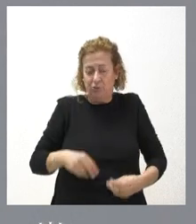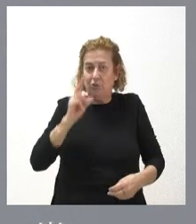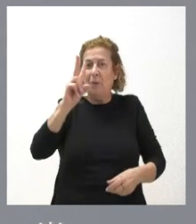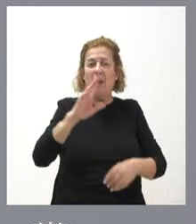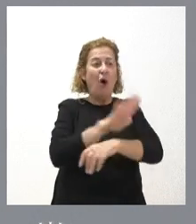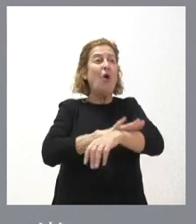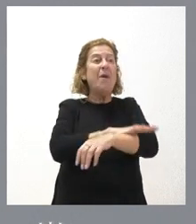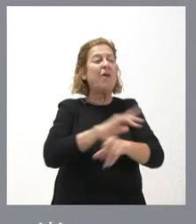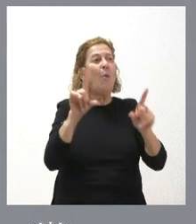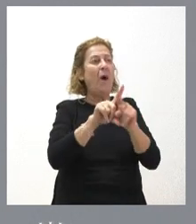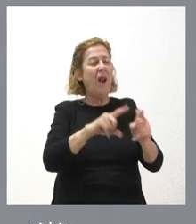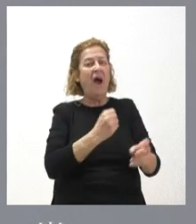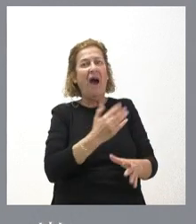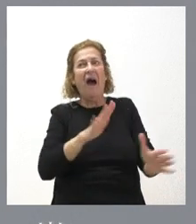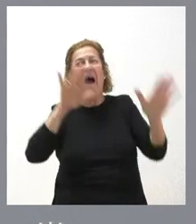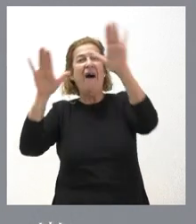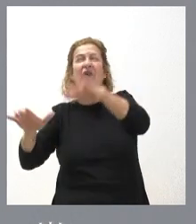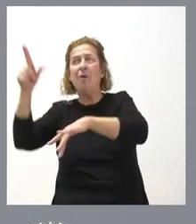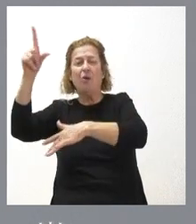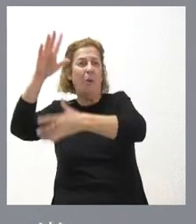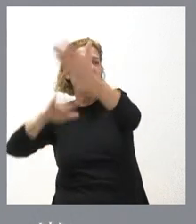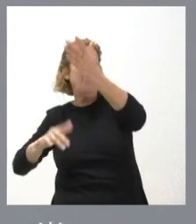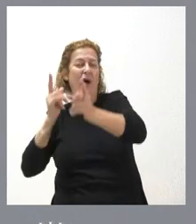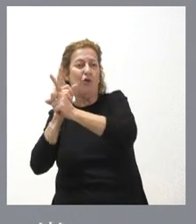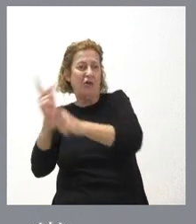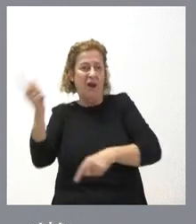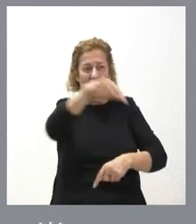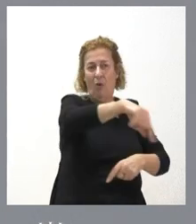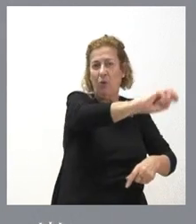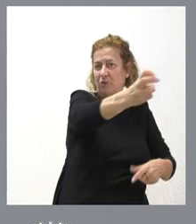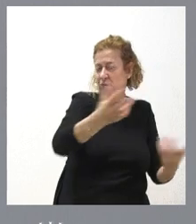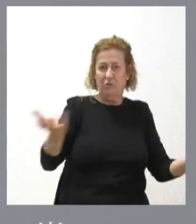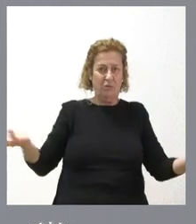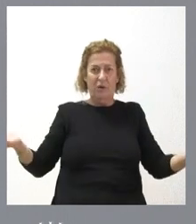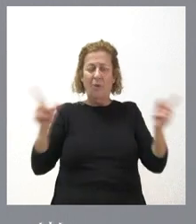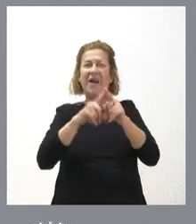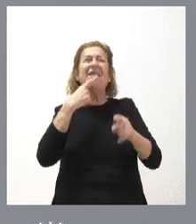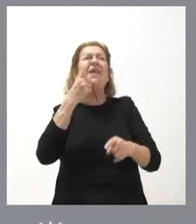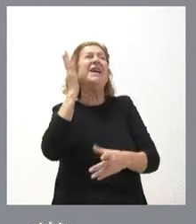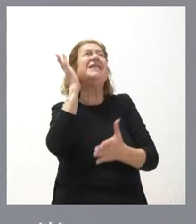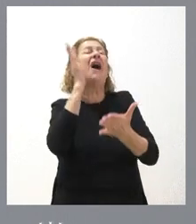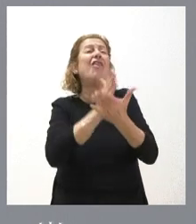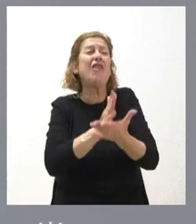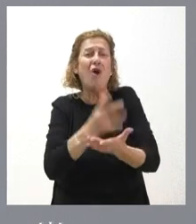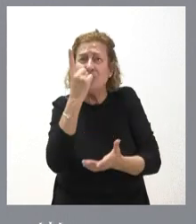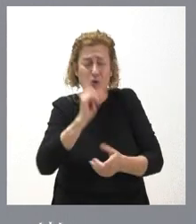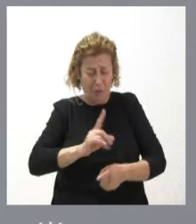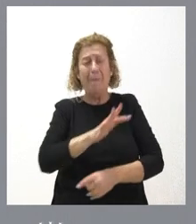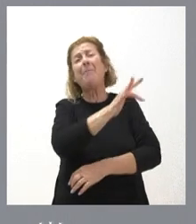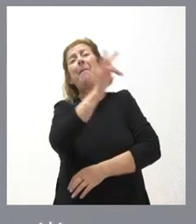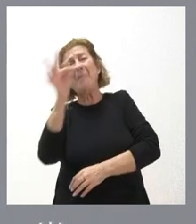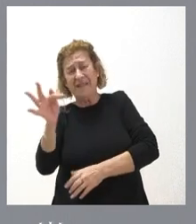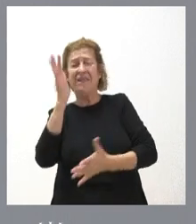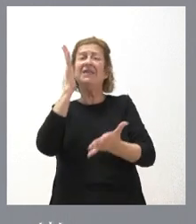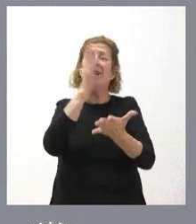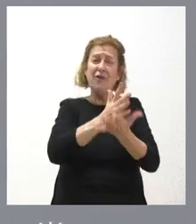partido de unos territorios contra otros no se trata solo de si se la sanciona es que meramente el hecho de crear